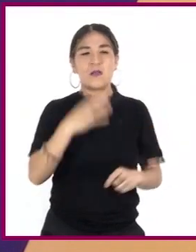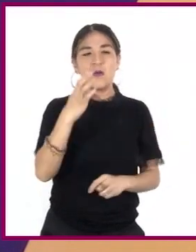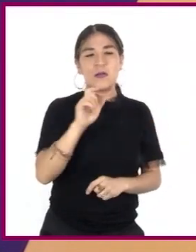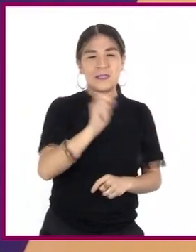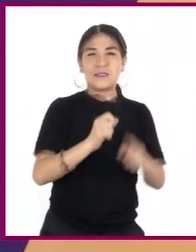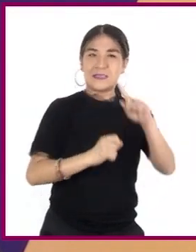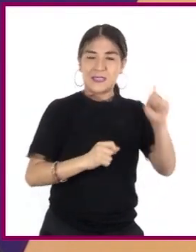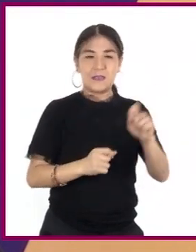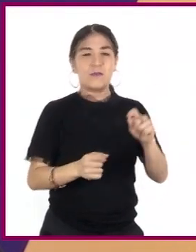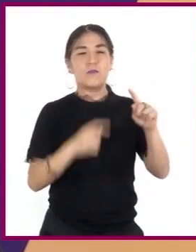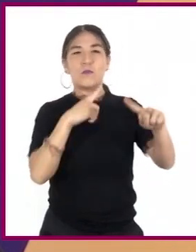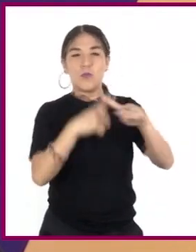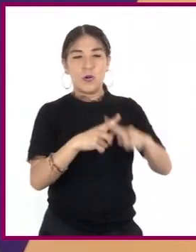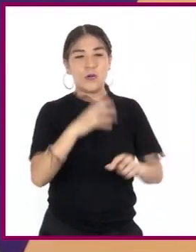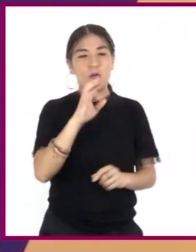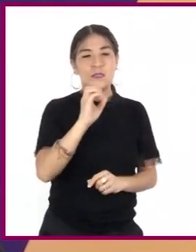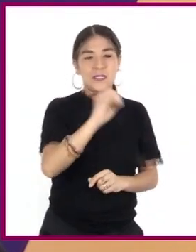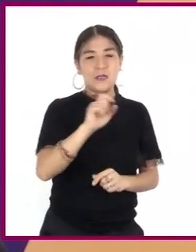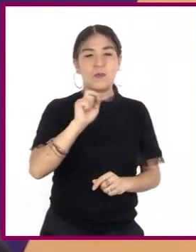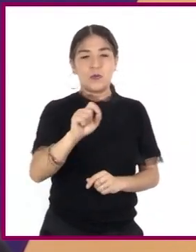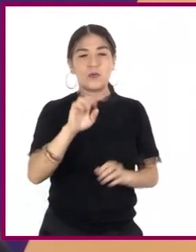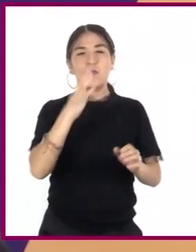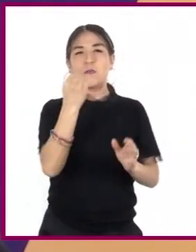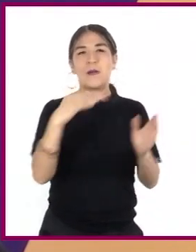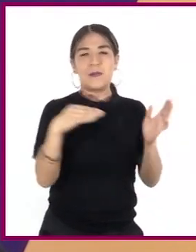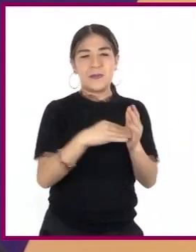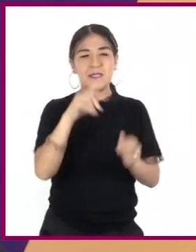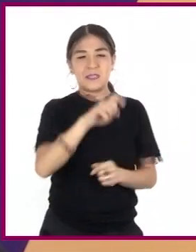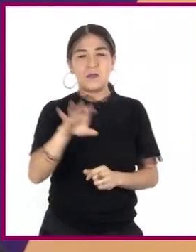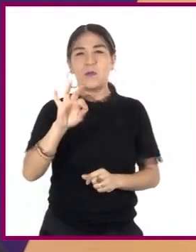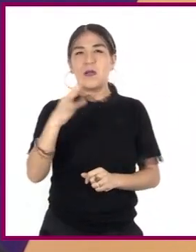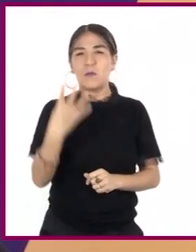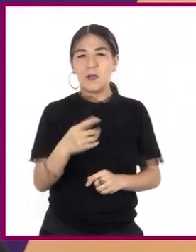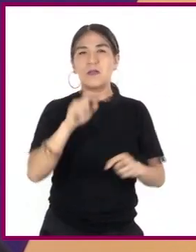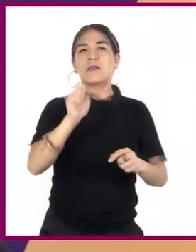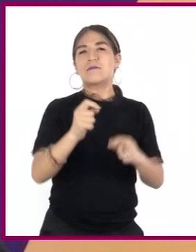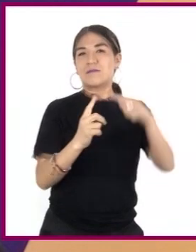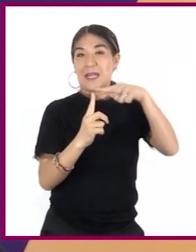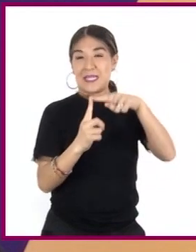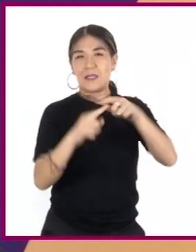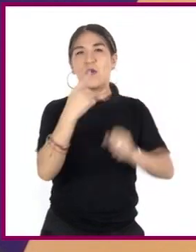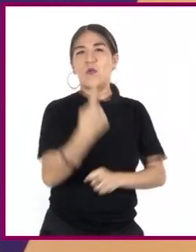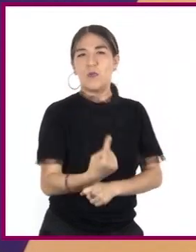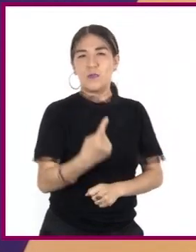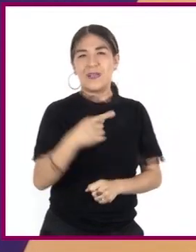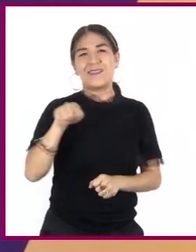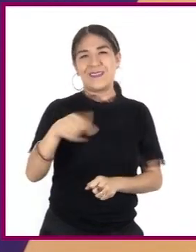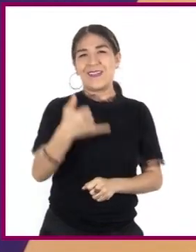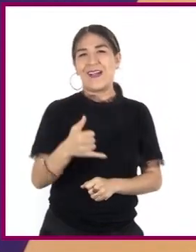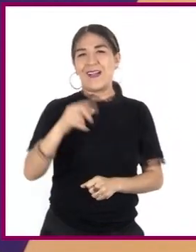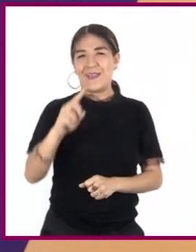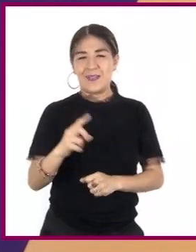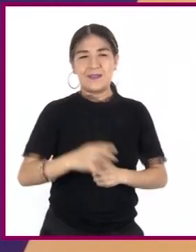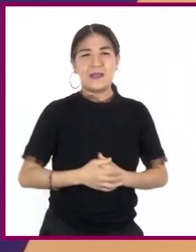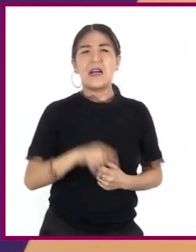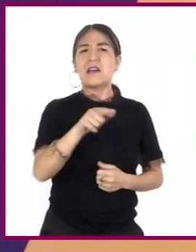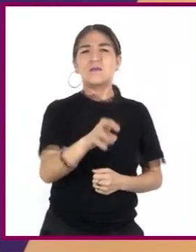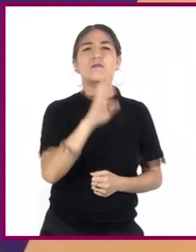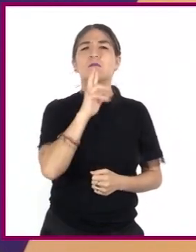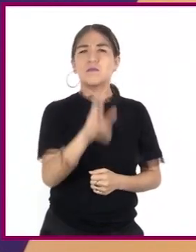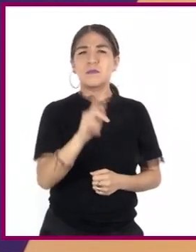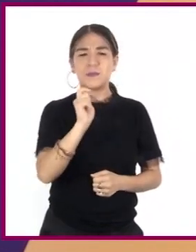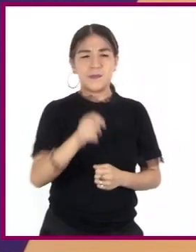0.9144 metros, todo esto sobre una yarda. Al resolver esta multiplicación,